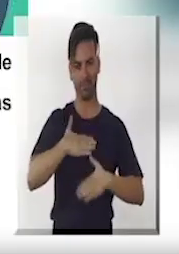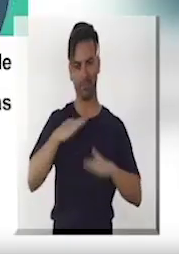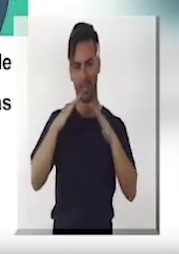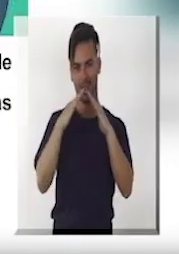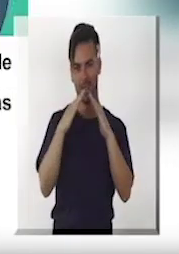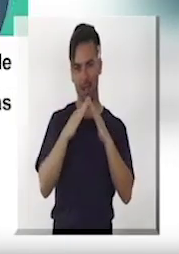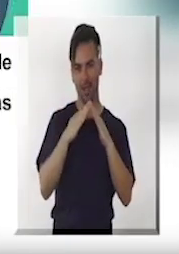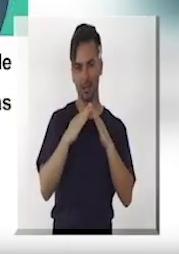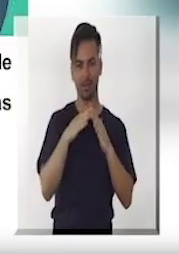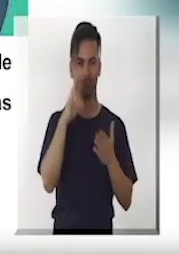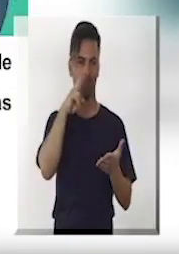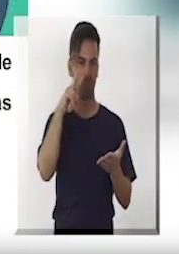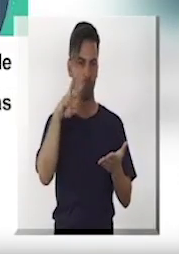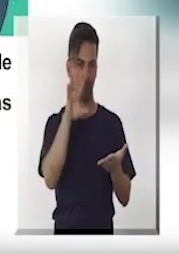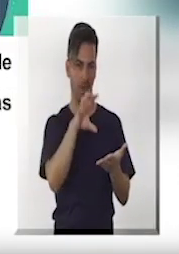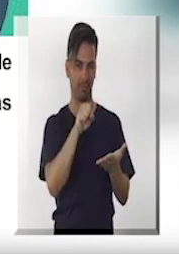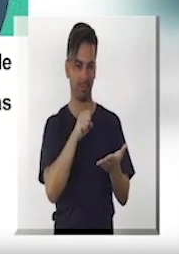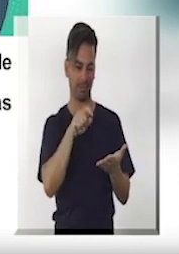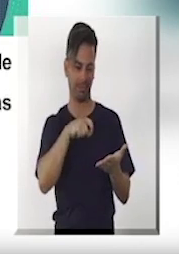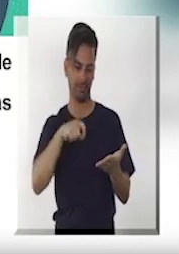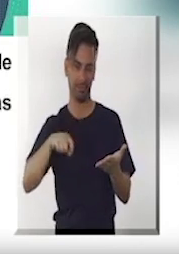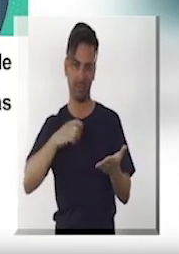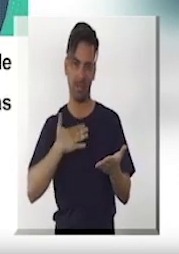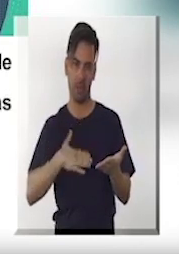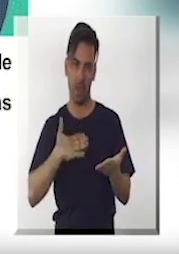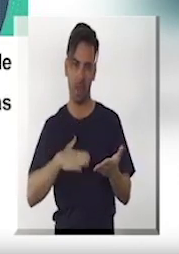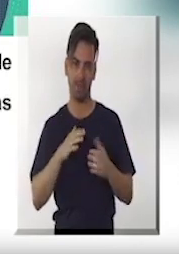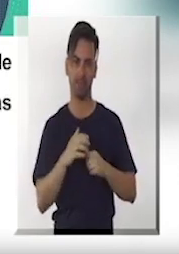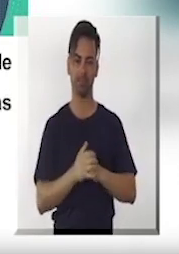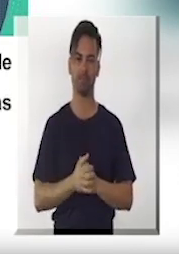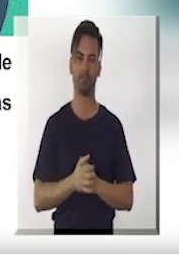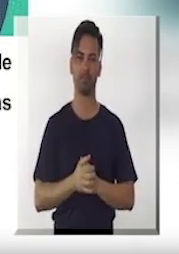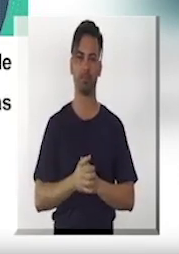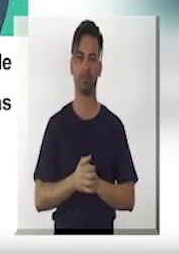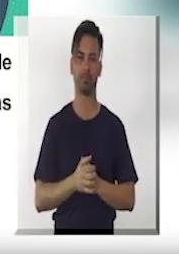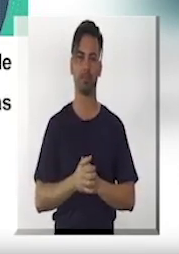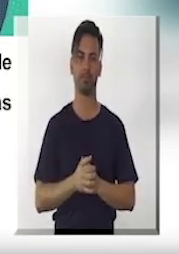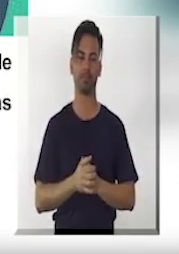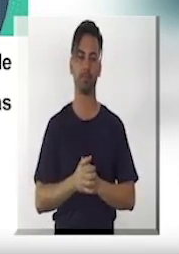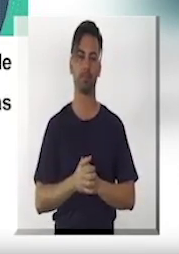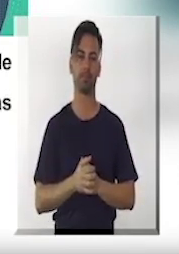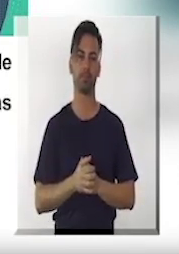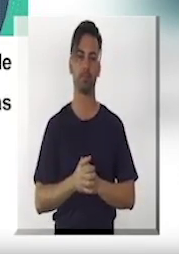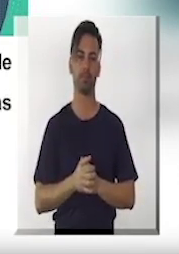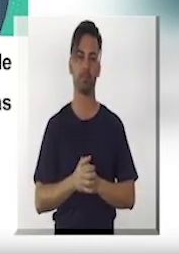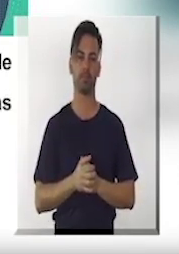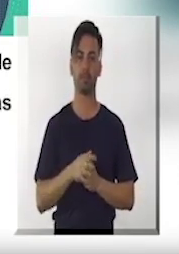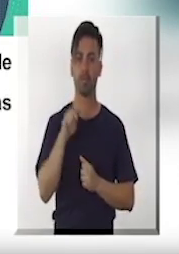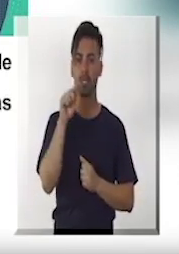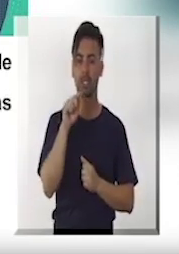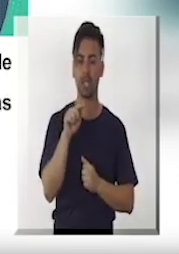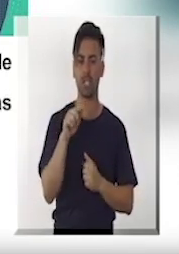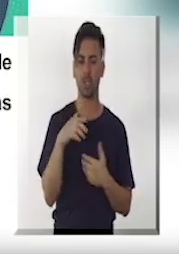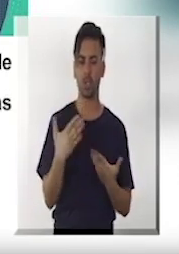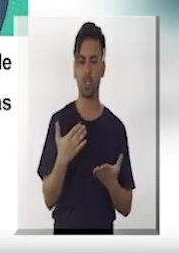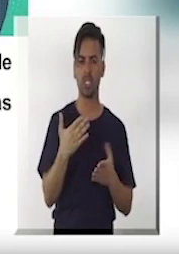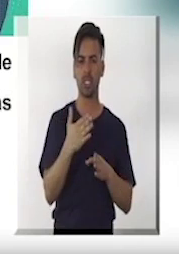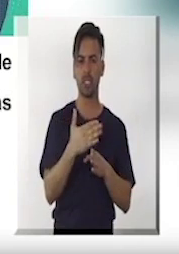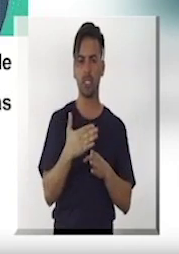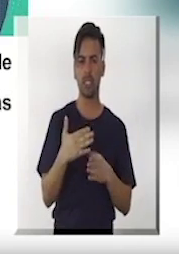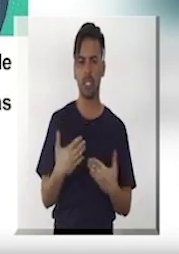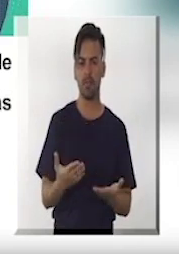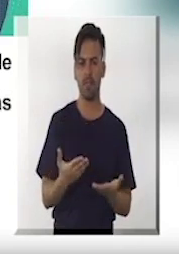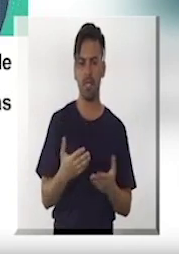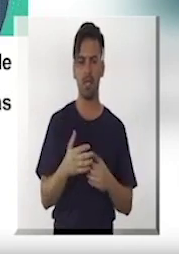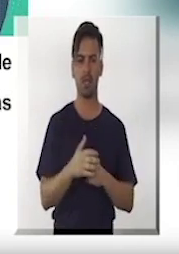una expresión donde dice m más n todo dividido por 2. Pues esto tiene un significado. A la vez